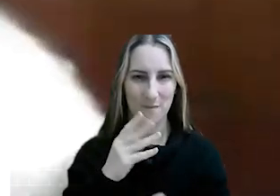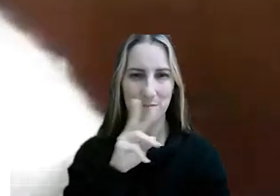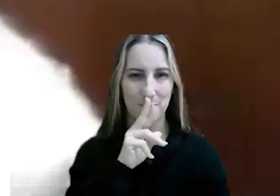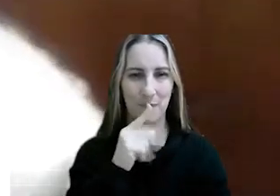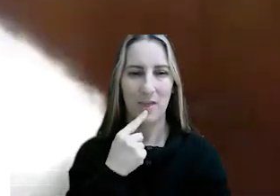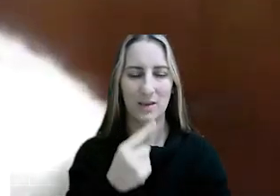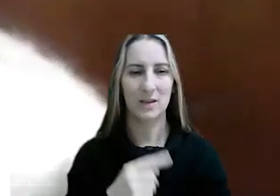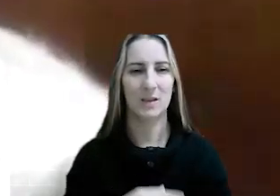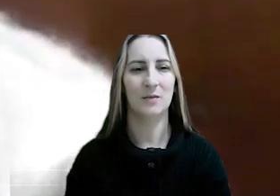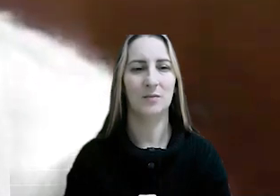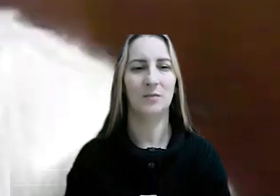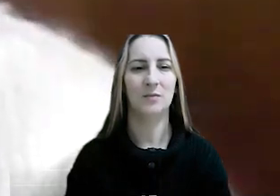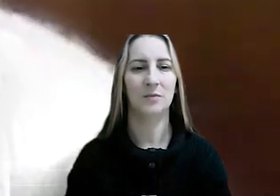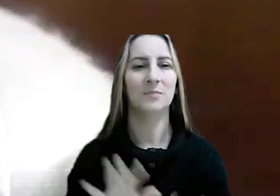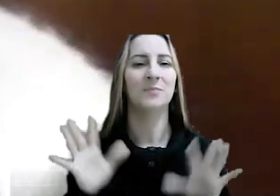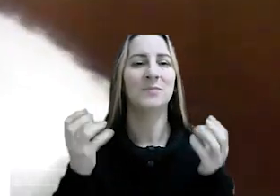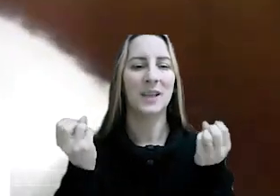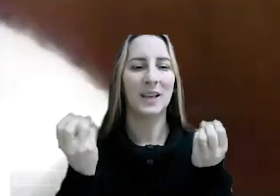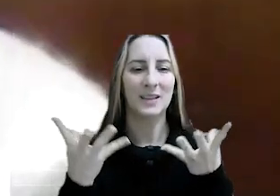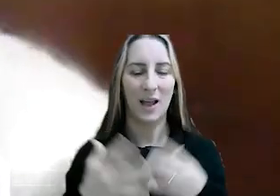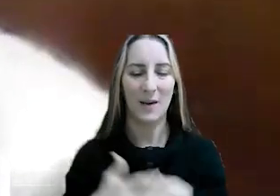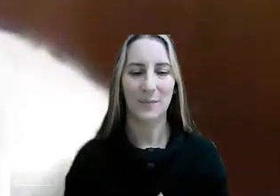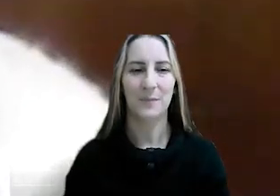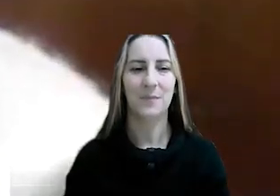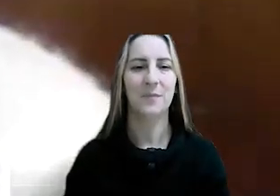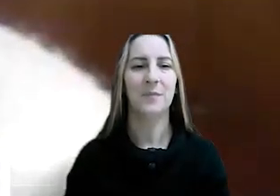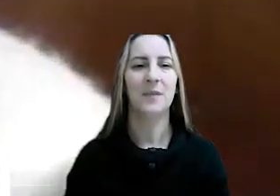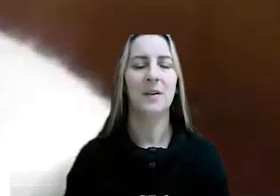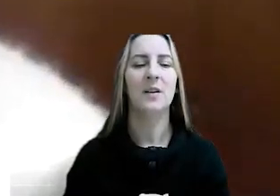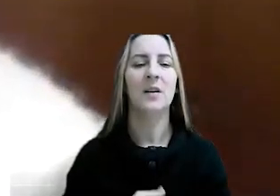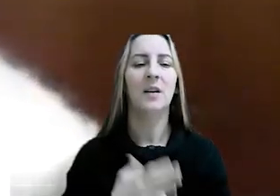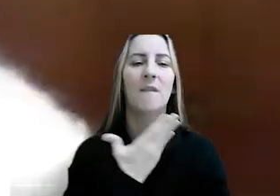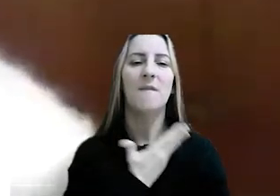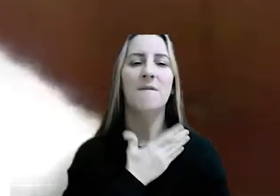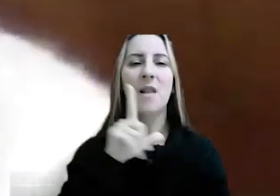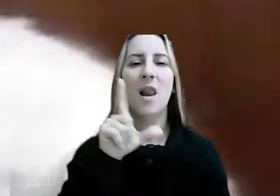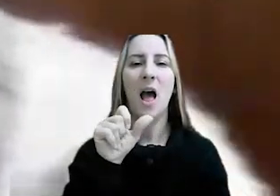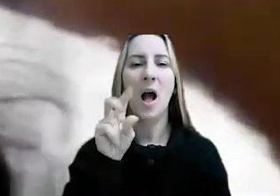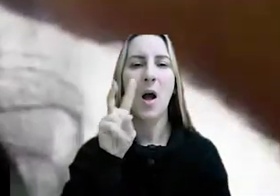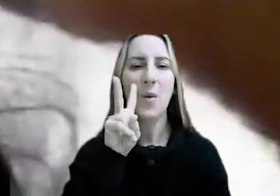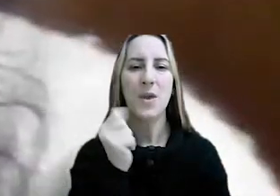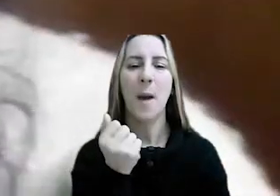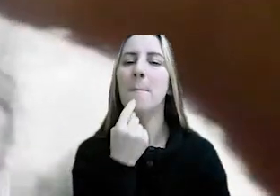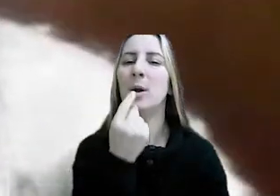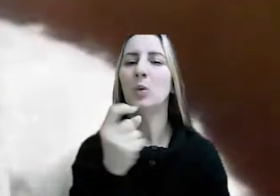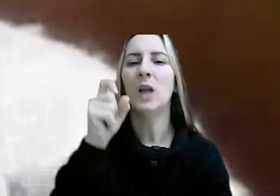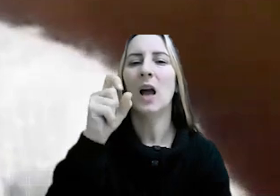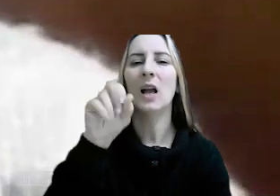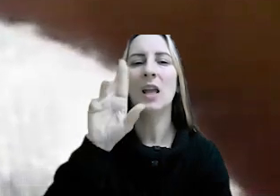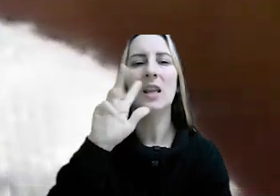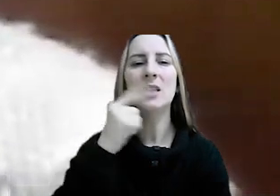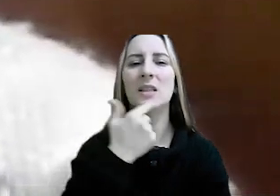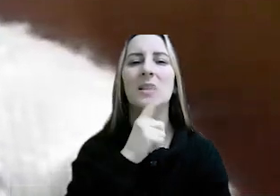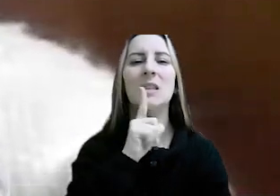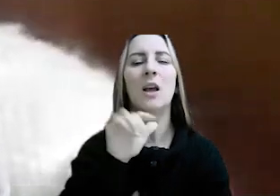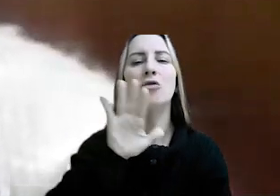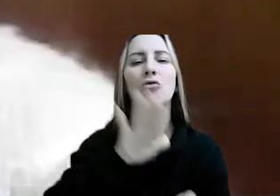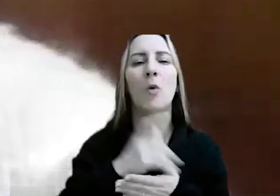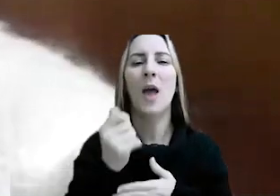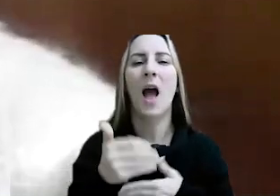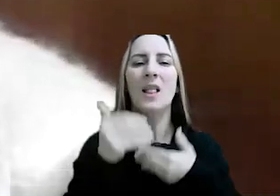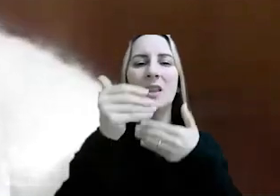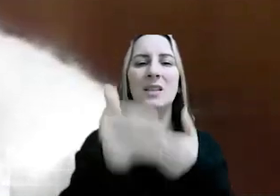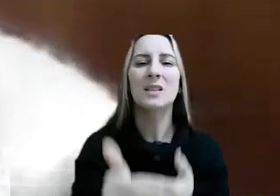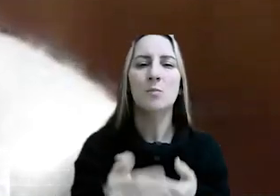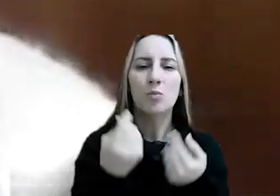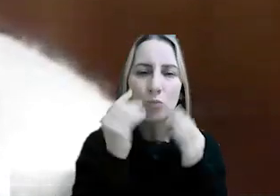Ok. ¿Cómo andan todos? Bueno, Flavia Abrigo, consulta para Cristina. En relación a los anticipos, ¿cómo sería el